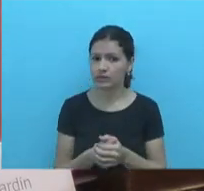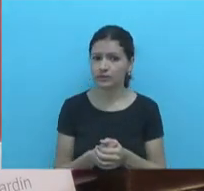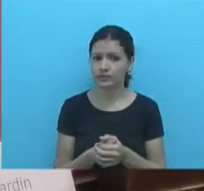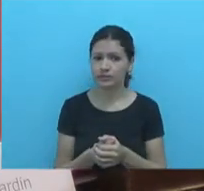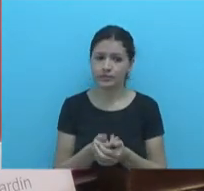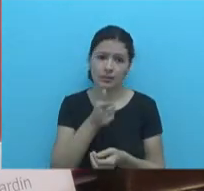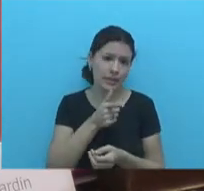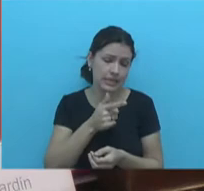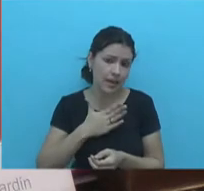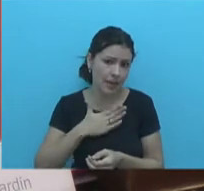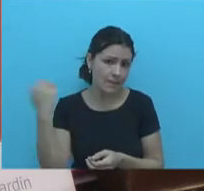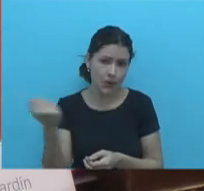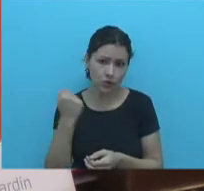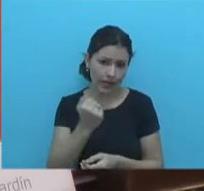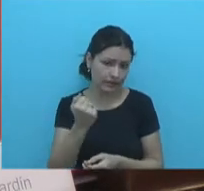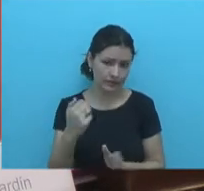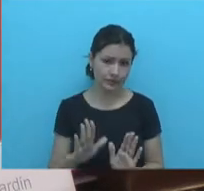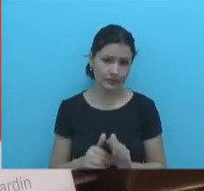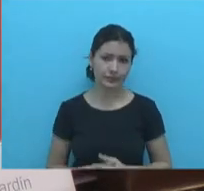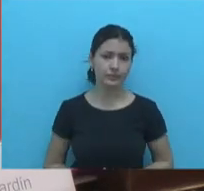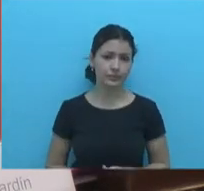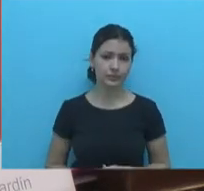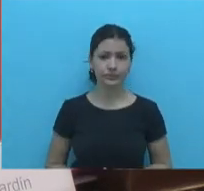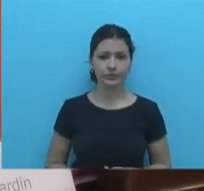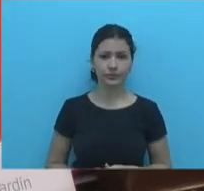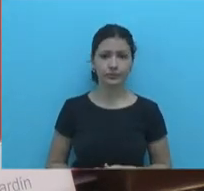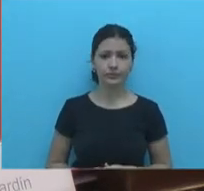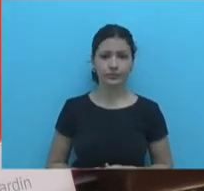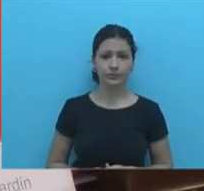y es una formación para nosotros.